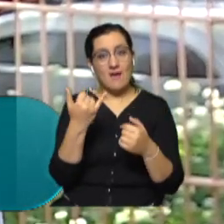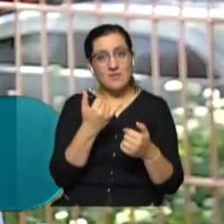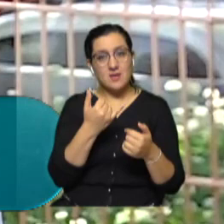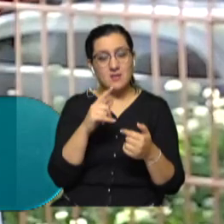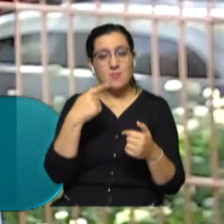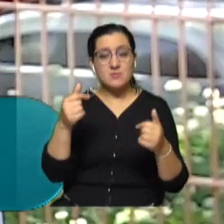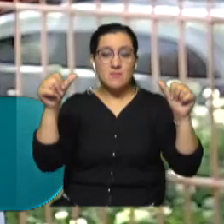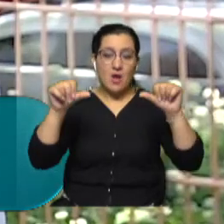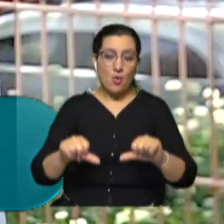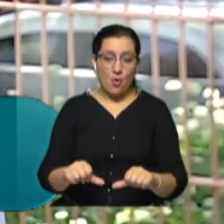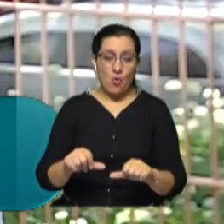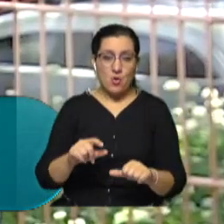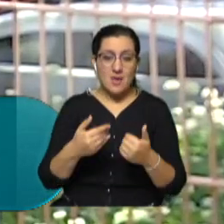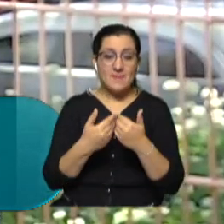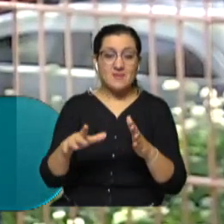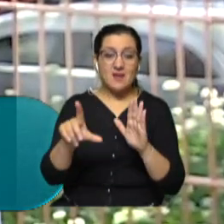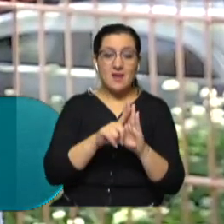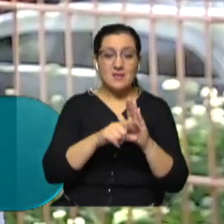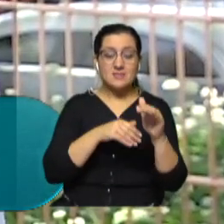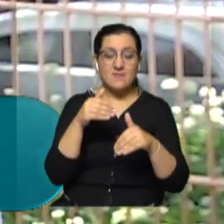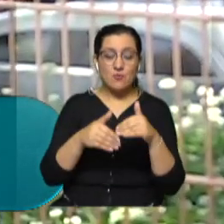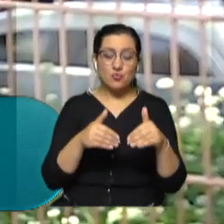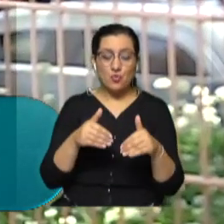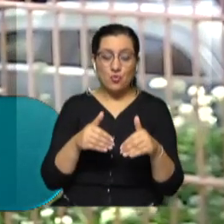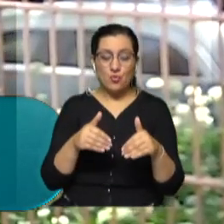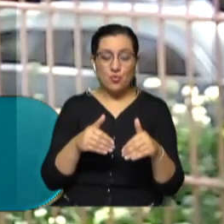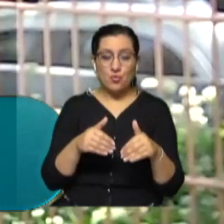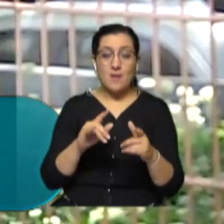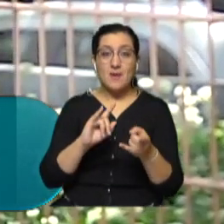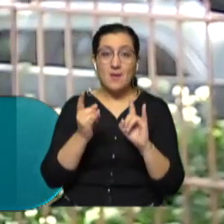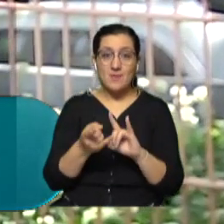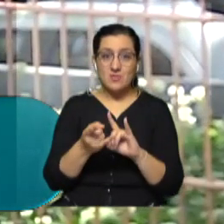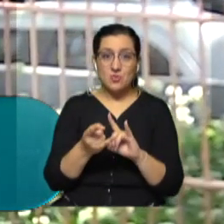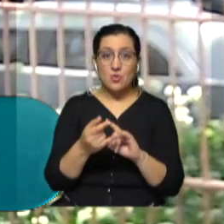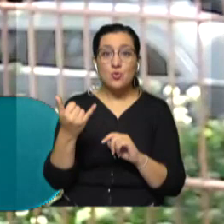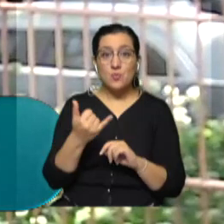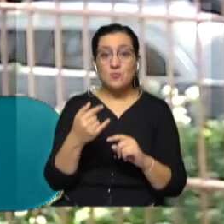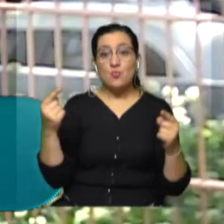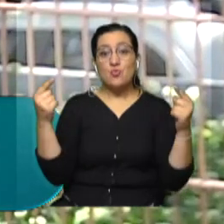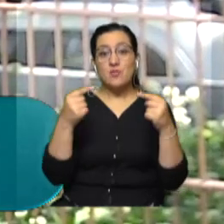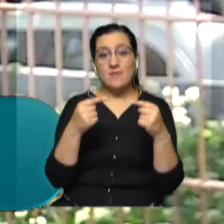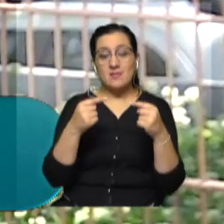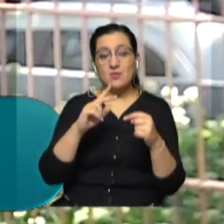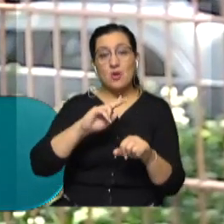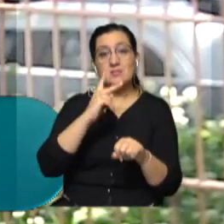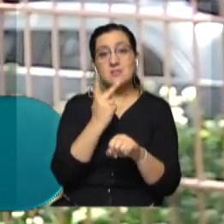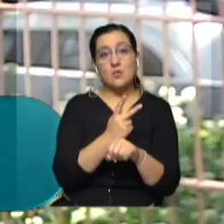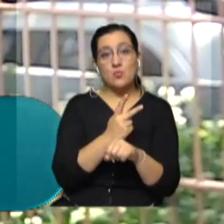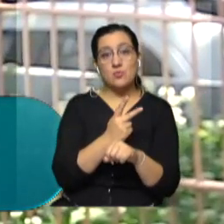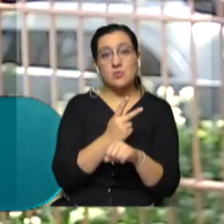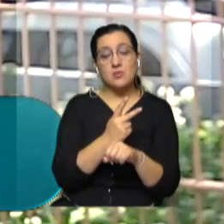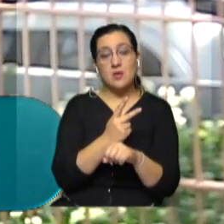y recién a partir de la ley que se votó, que votó el Parlamento, tuvimos un debate de cara a la segunda vuelta en el